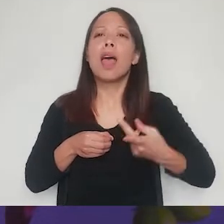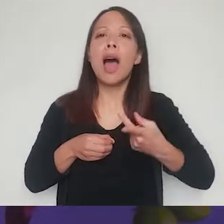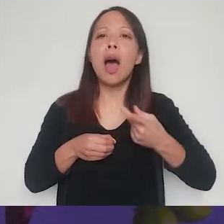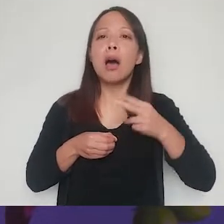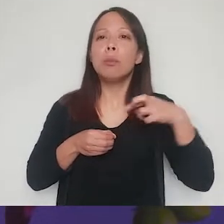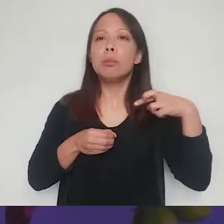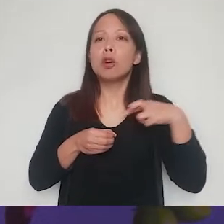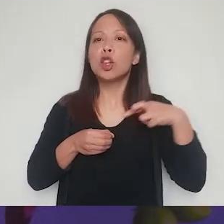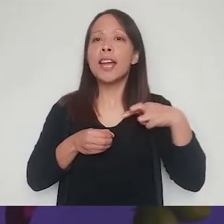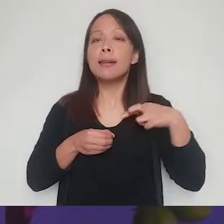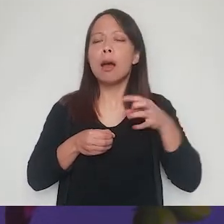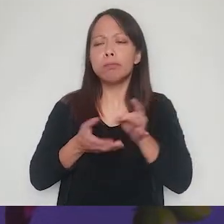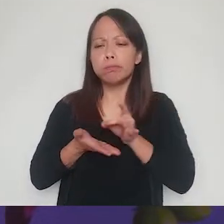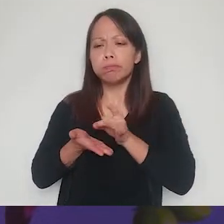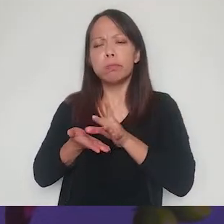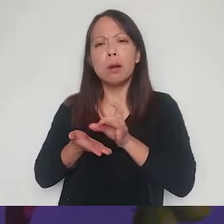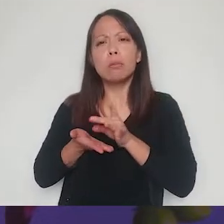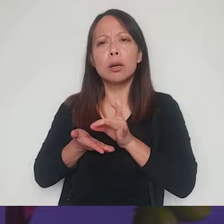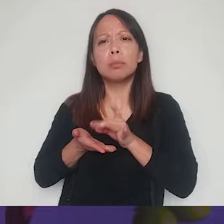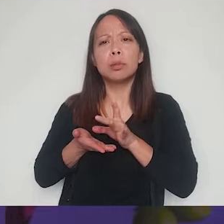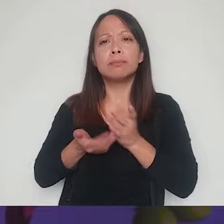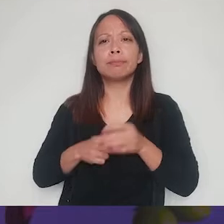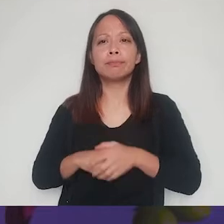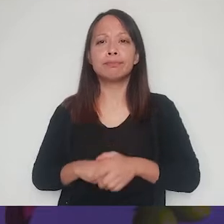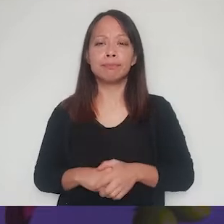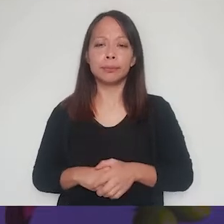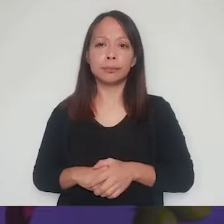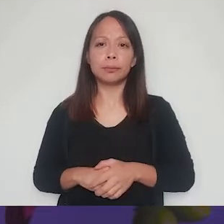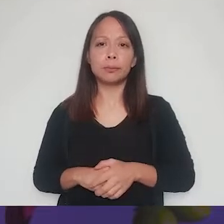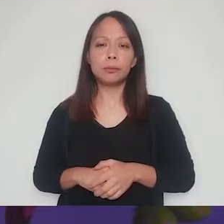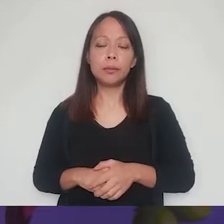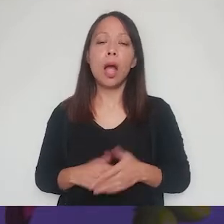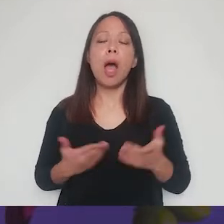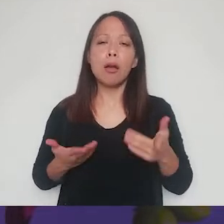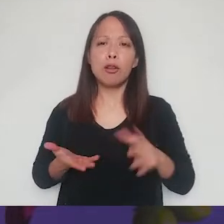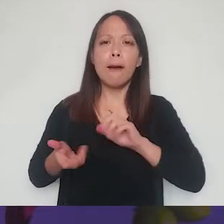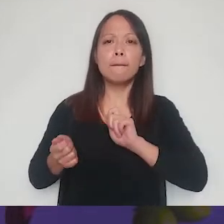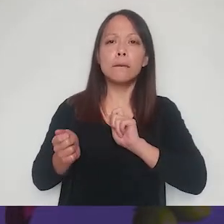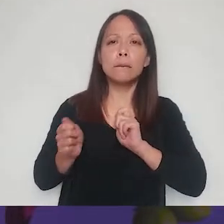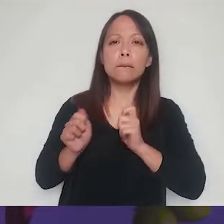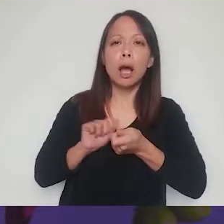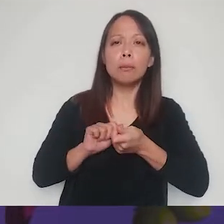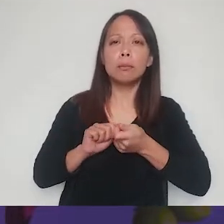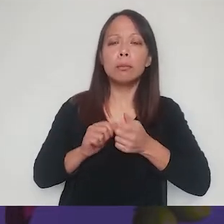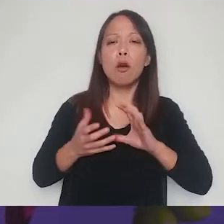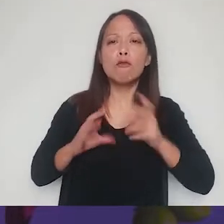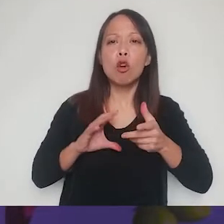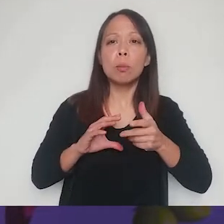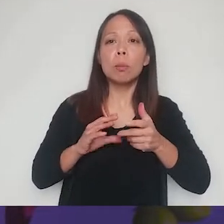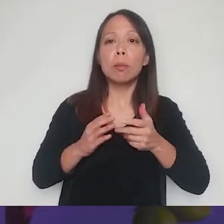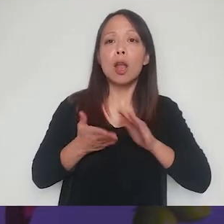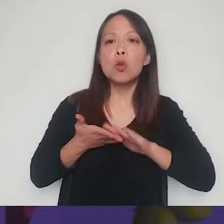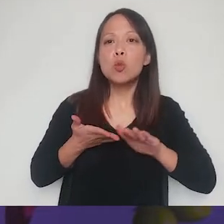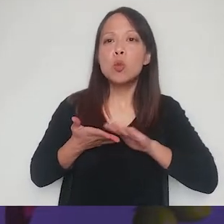trozos de ARN, son degradados y eliminados en el propio núcleo. Existe una variante del splicing